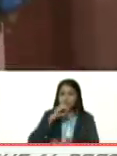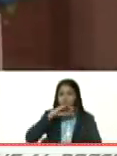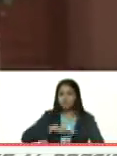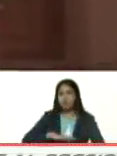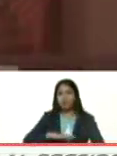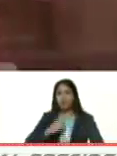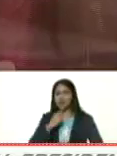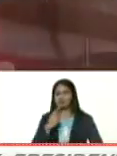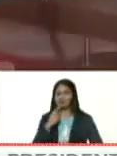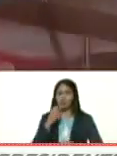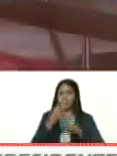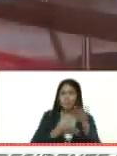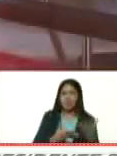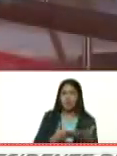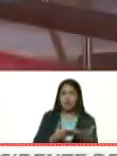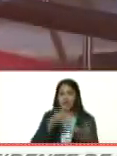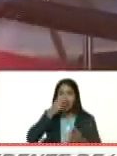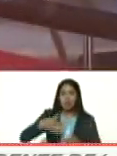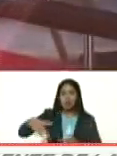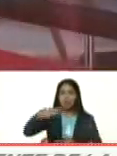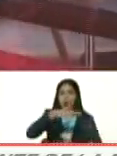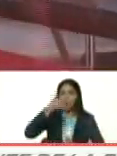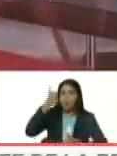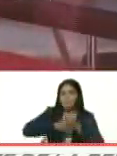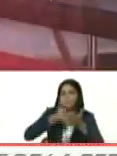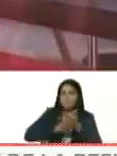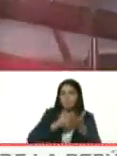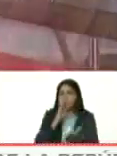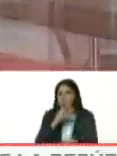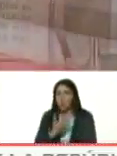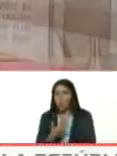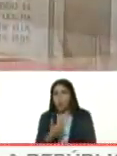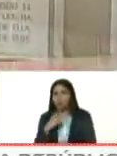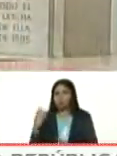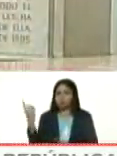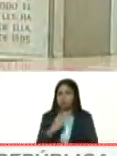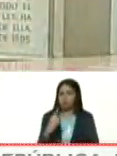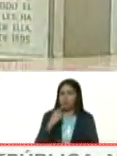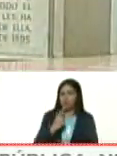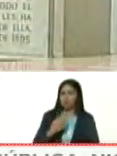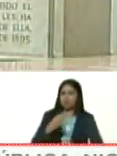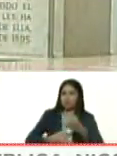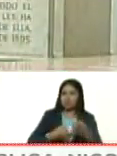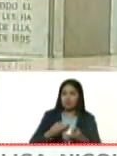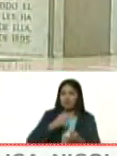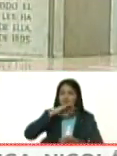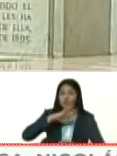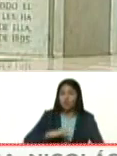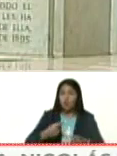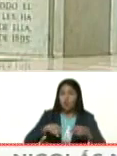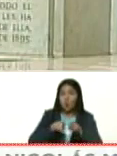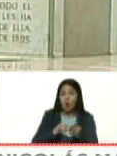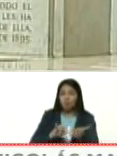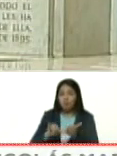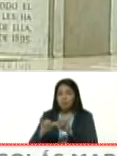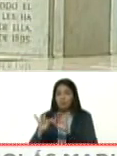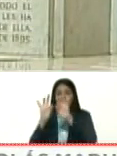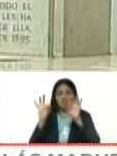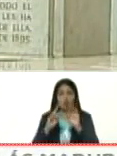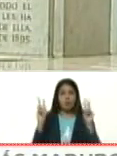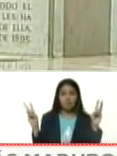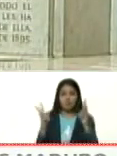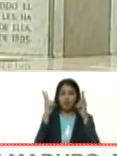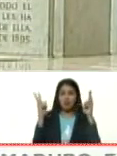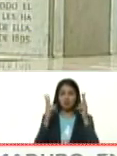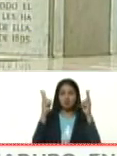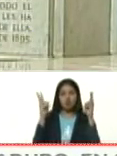expresa que aún el pueblo no ha batallado, viene de un hecho histórico de la victoria